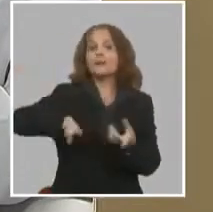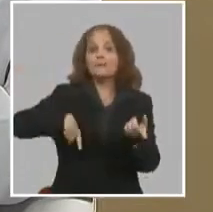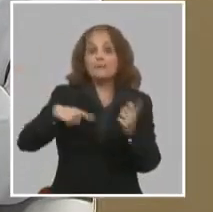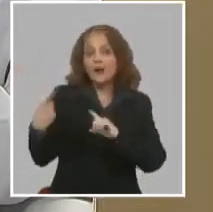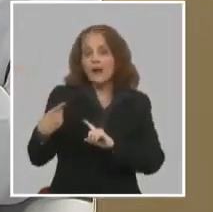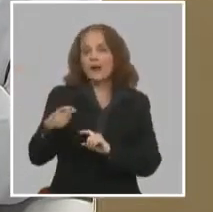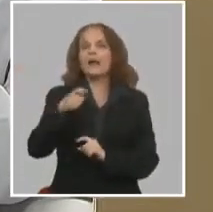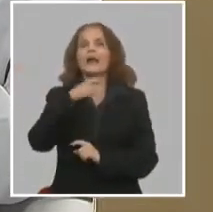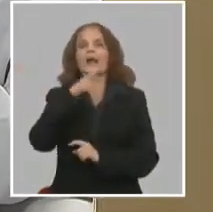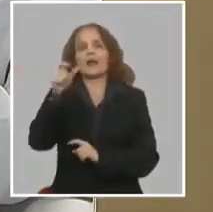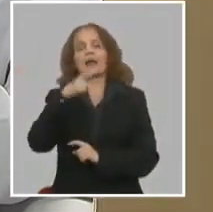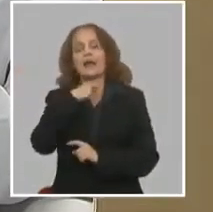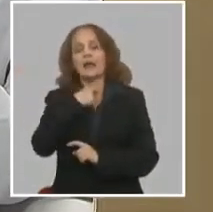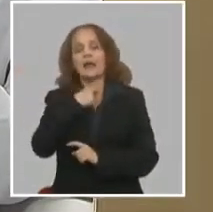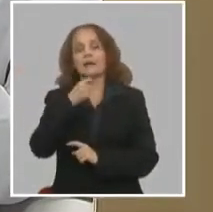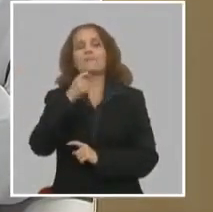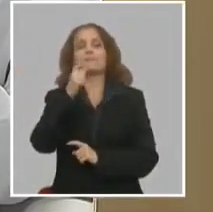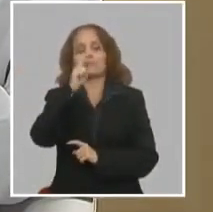enfrentar el ébola. ¿Cómo